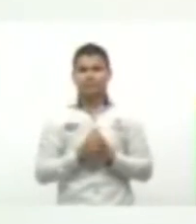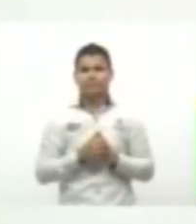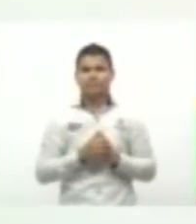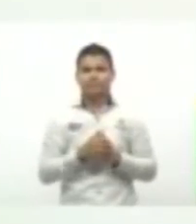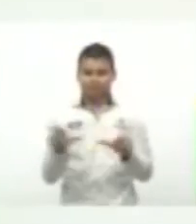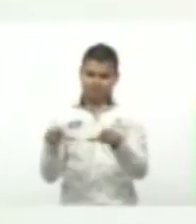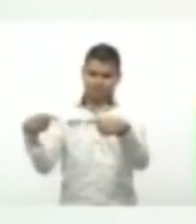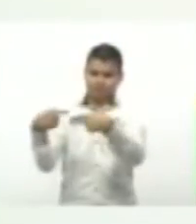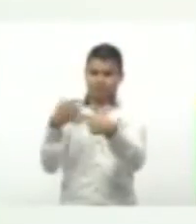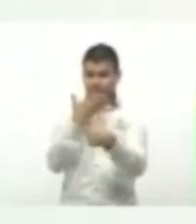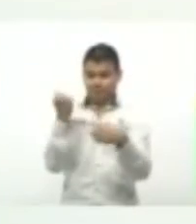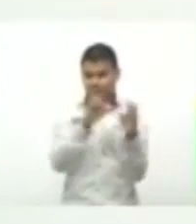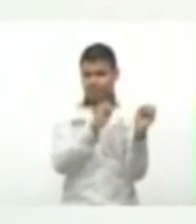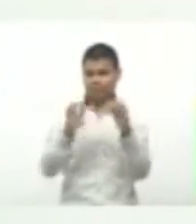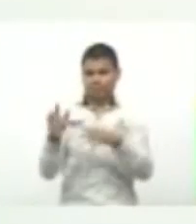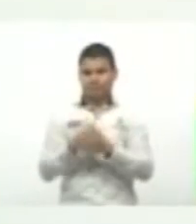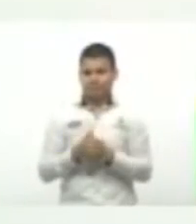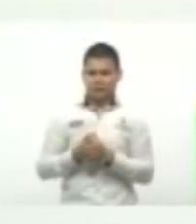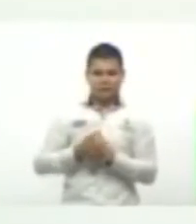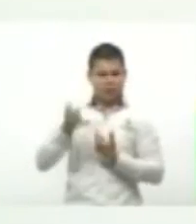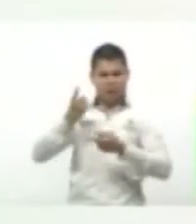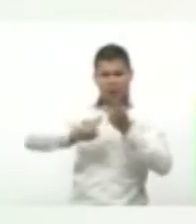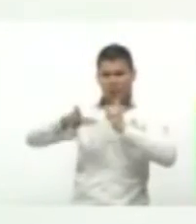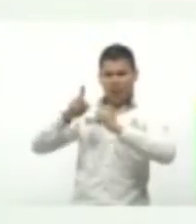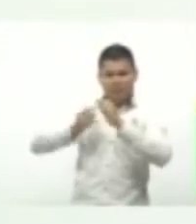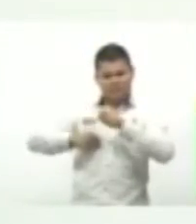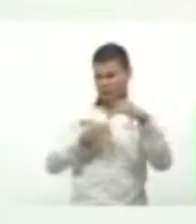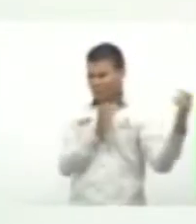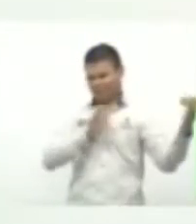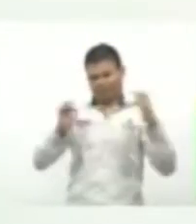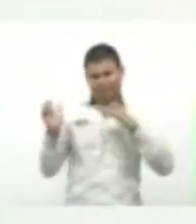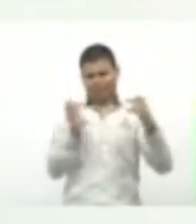lugar. Este interno pues,